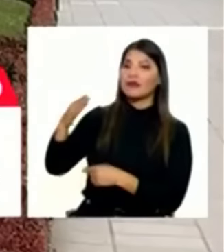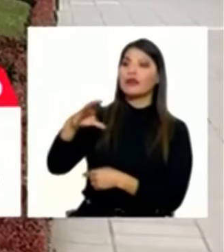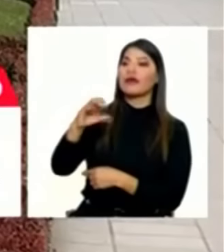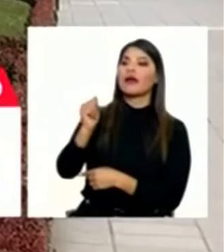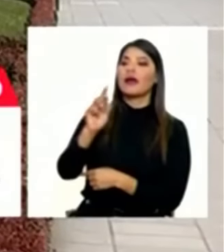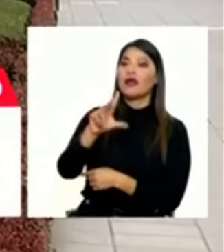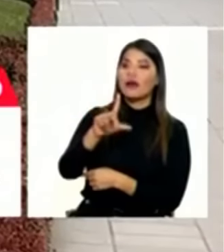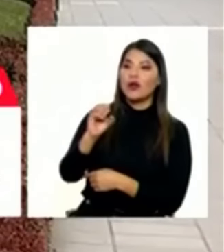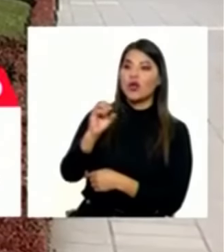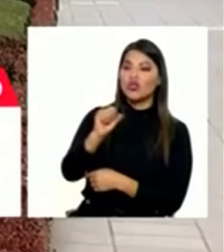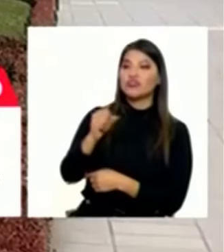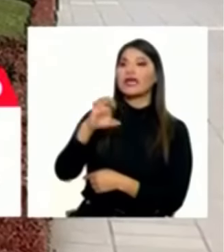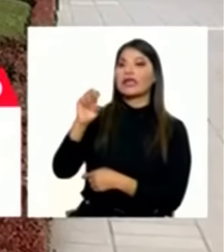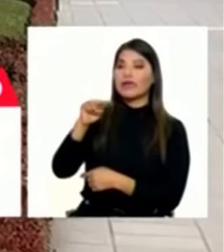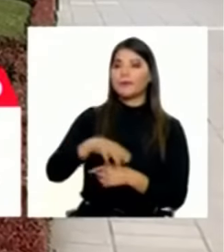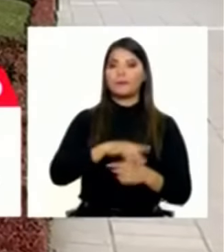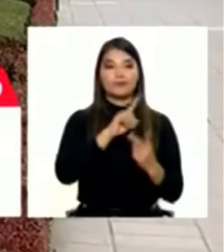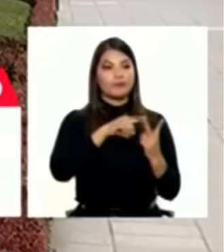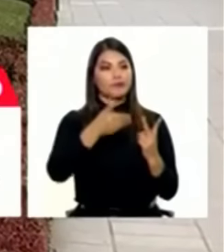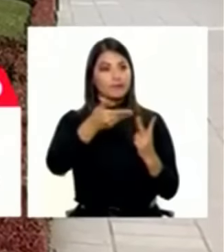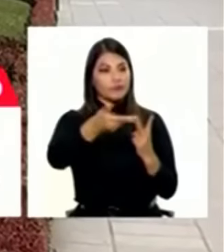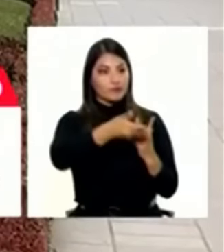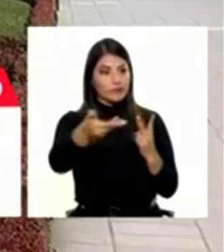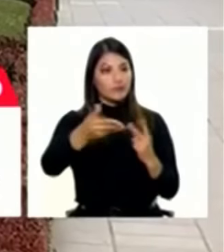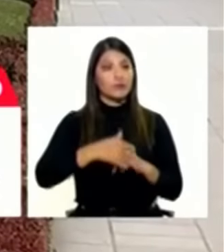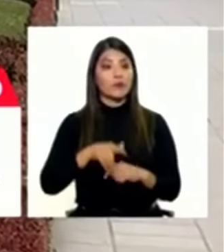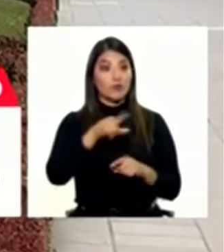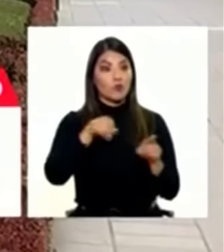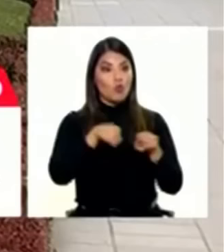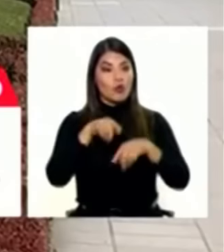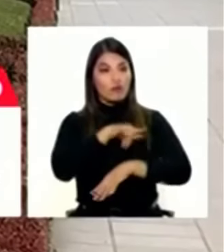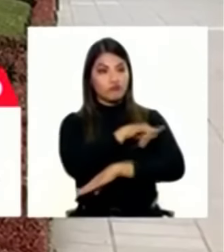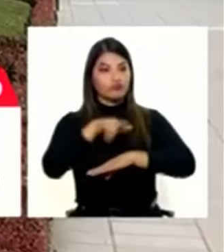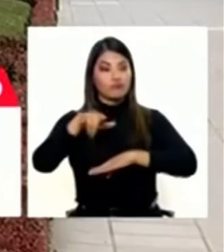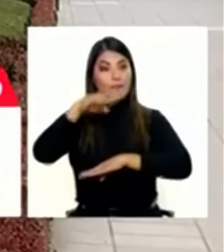Cateriano, comandante general del aire del Perú,